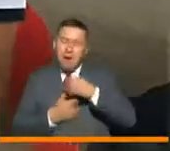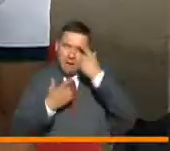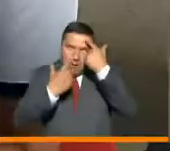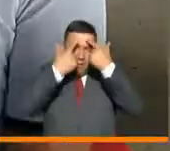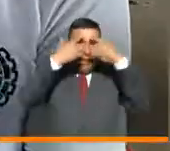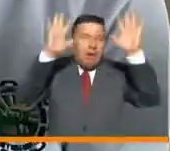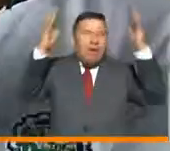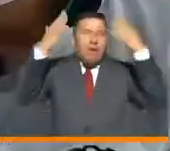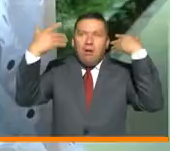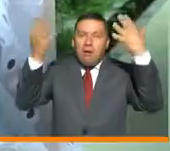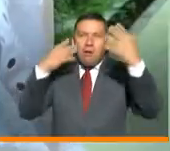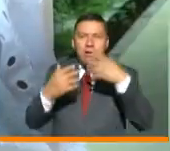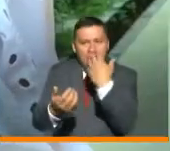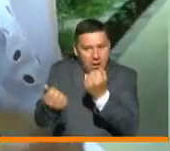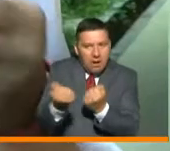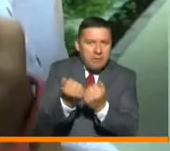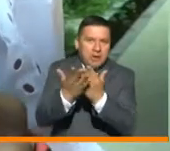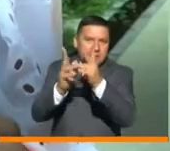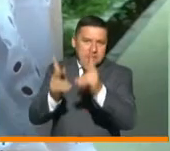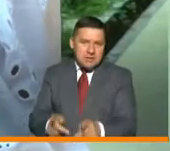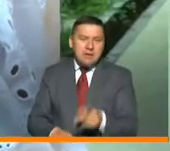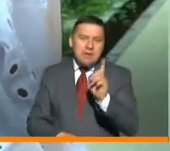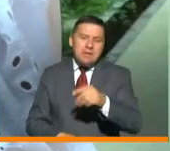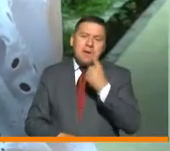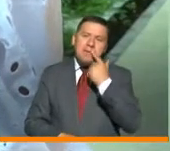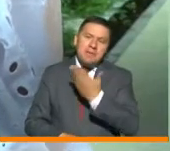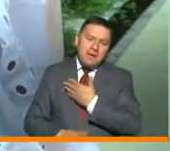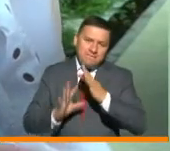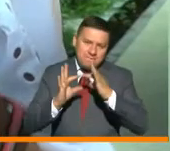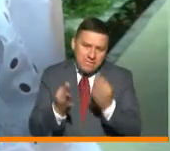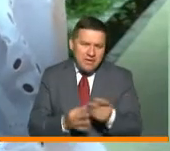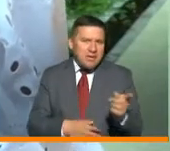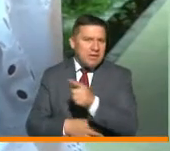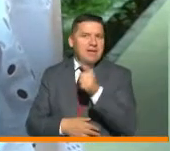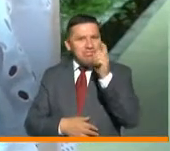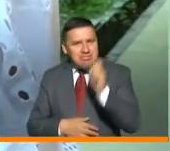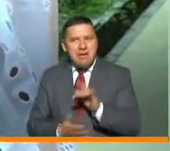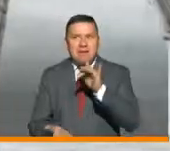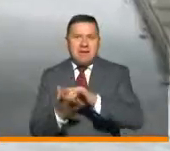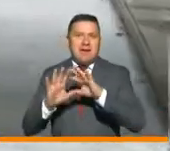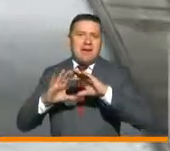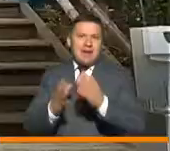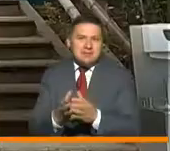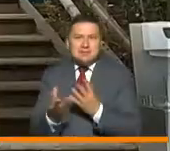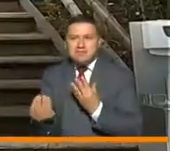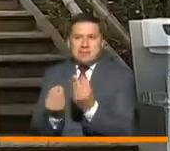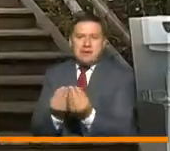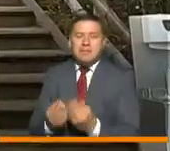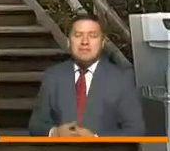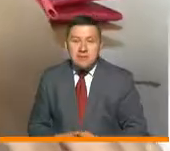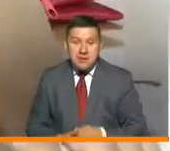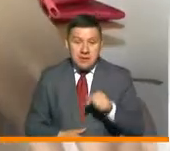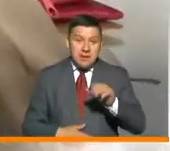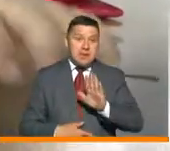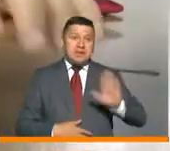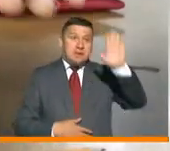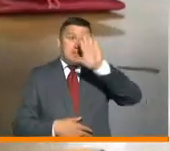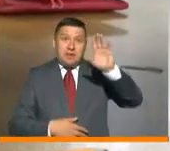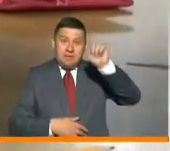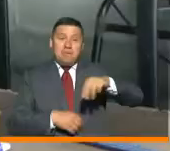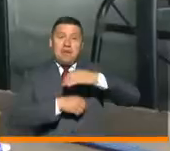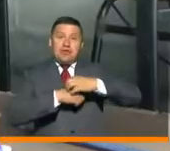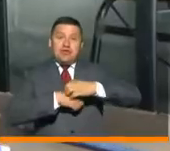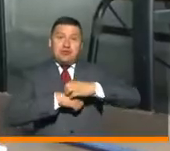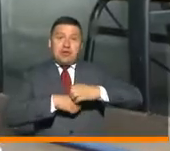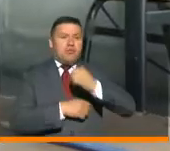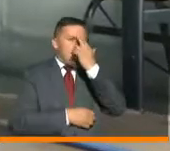por apoyar a nuestros estudiantes, por los padres de familia, por todos teníamos que volver al colegio. El departamento del Tolima también